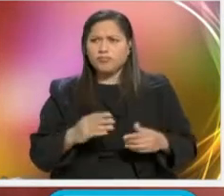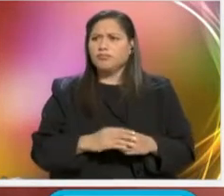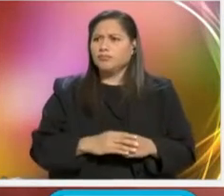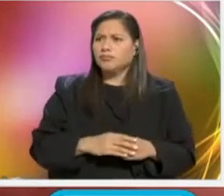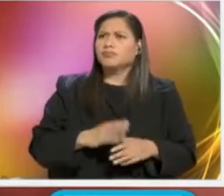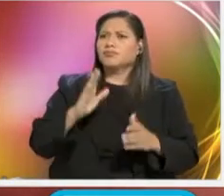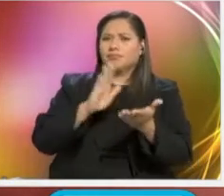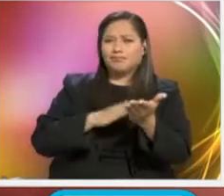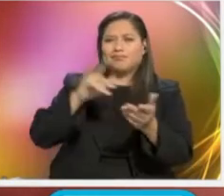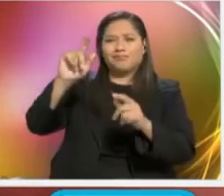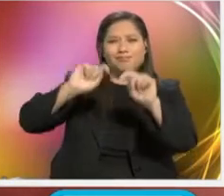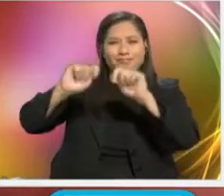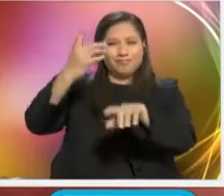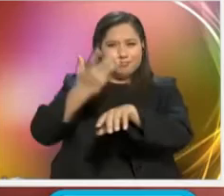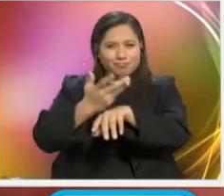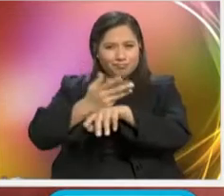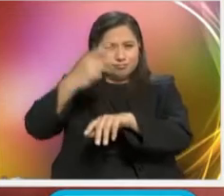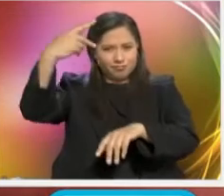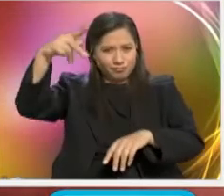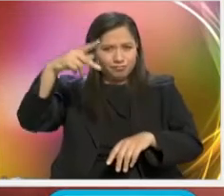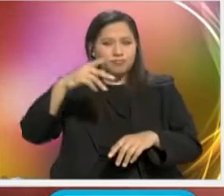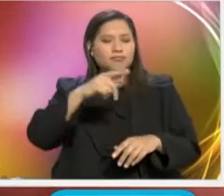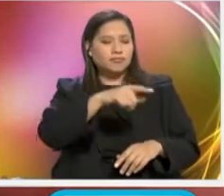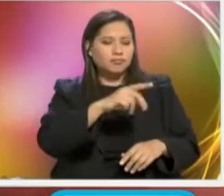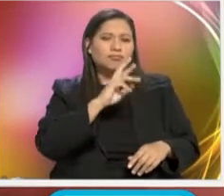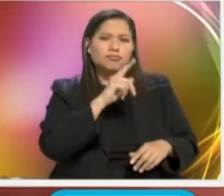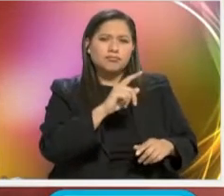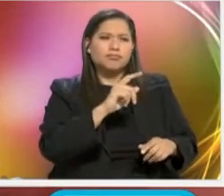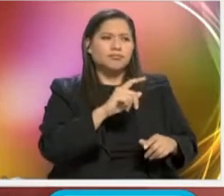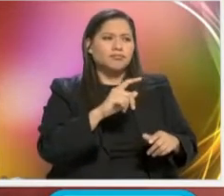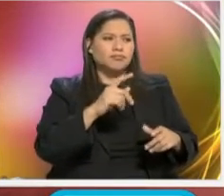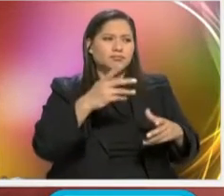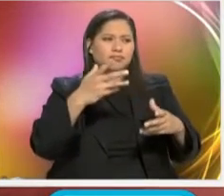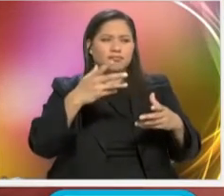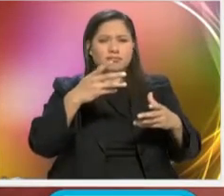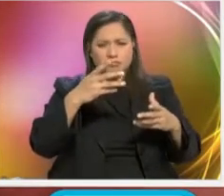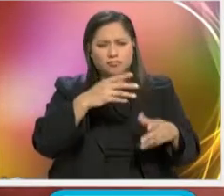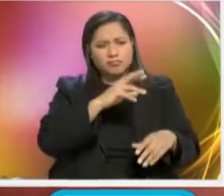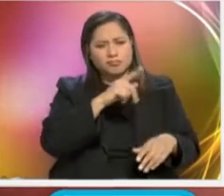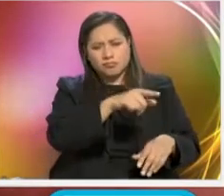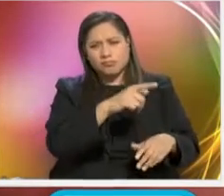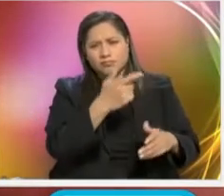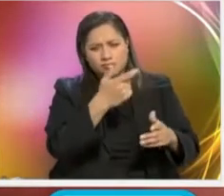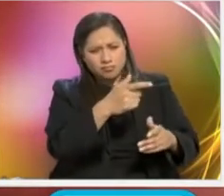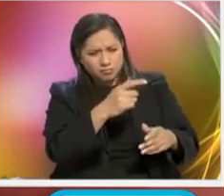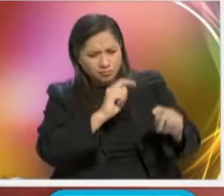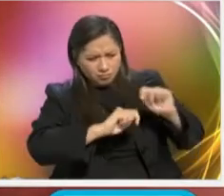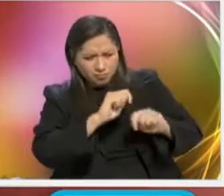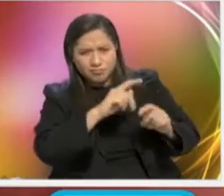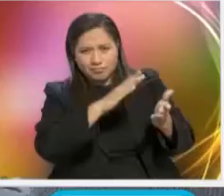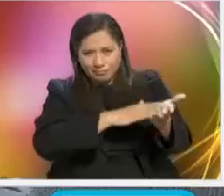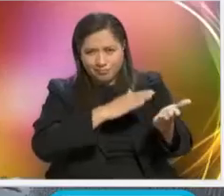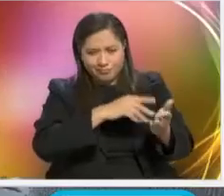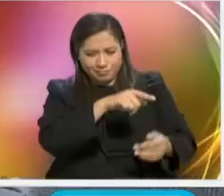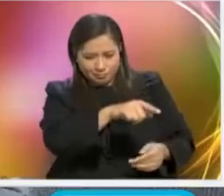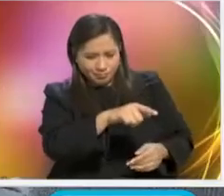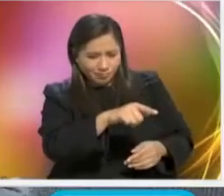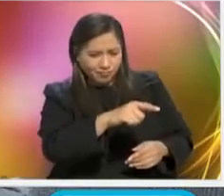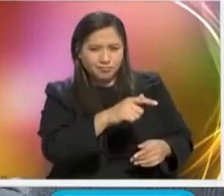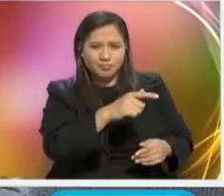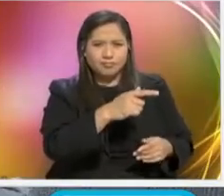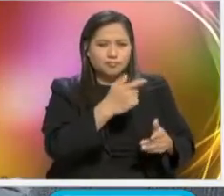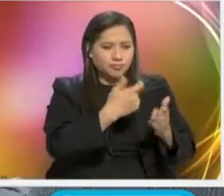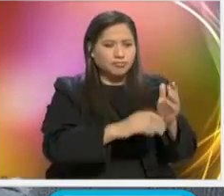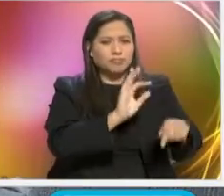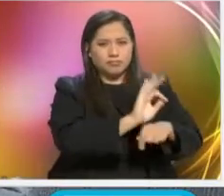estas papelerías de familias, Sí. ¿no? Sí. Y no nada más a las grandes cadenas que, ok, sí dan buenos precios, pero pues tratemos de ver cuáles son las mejores